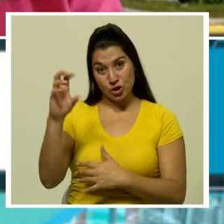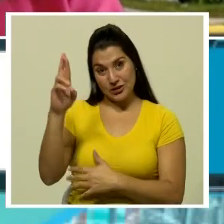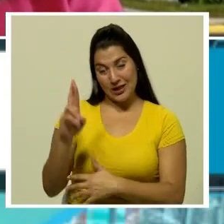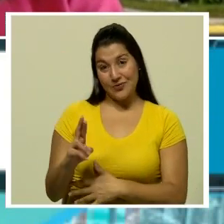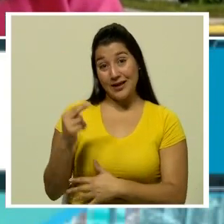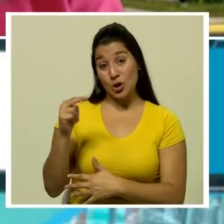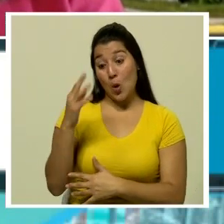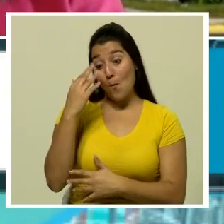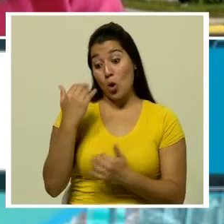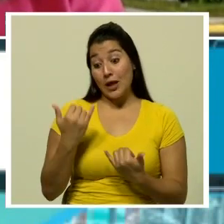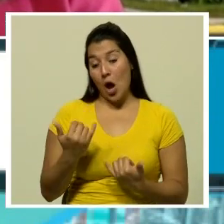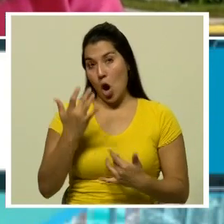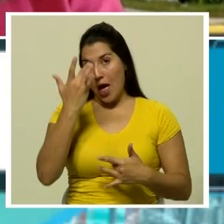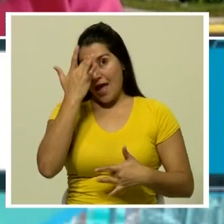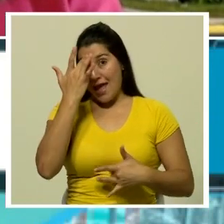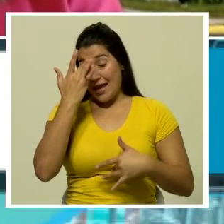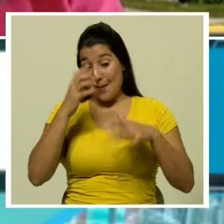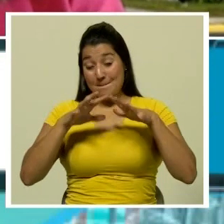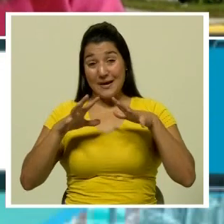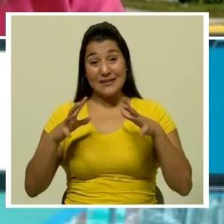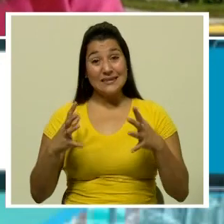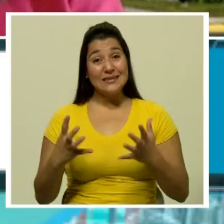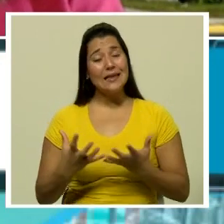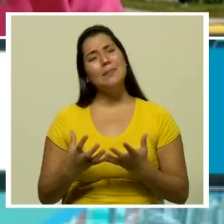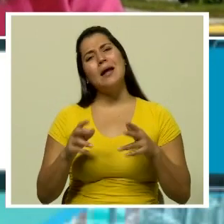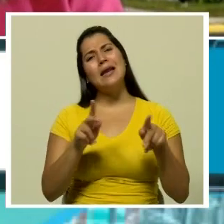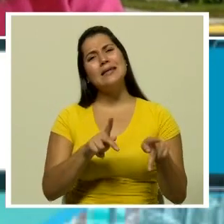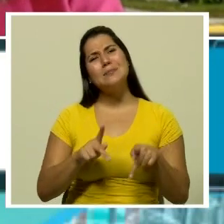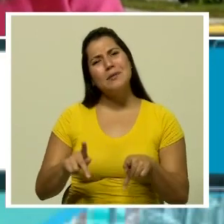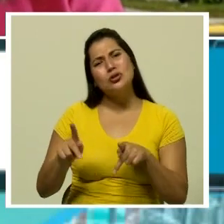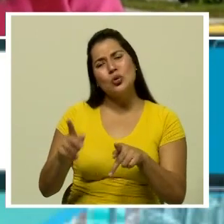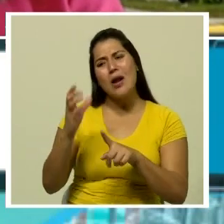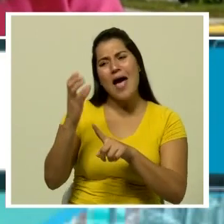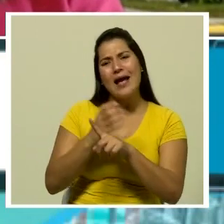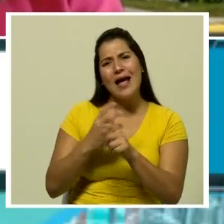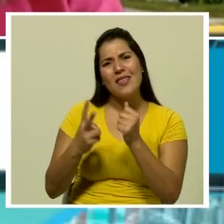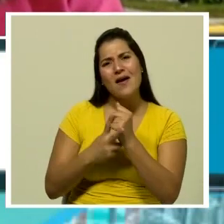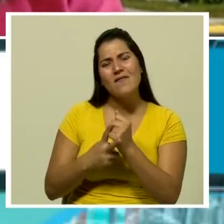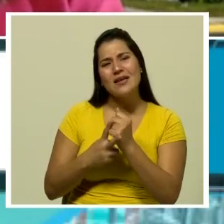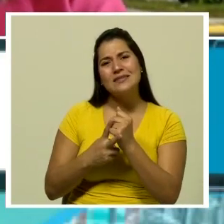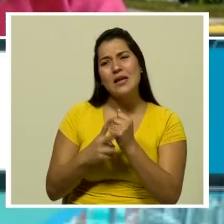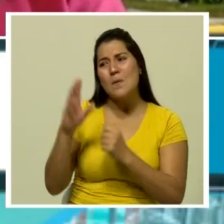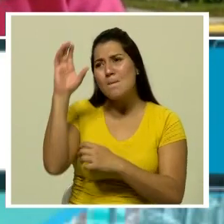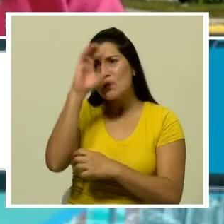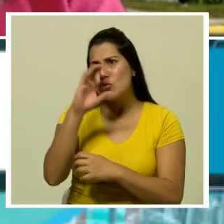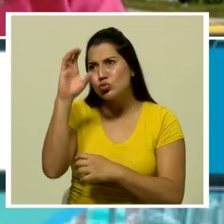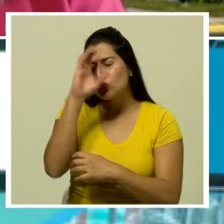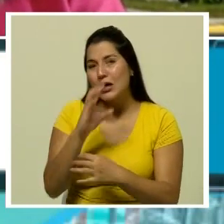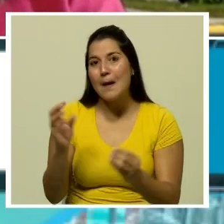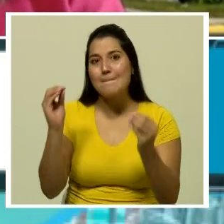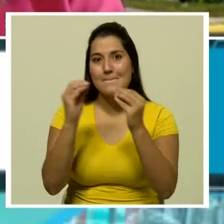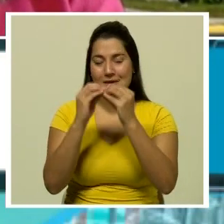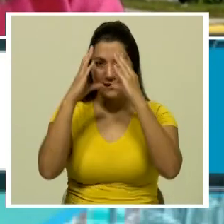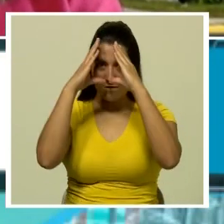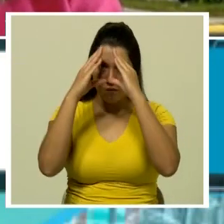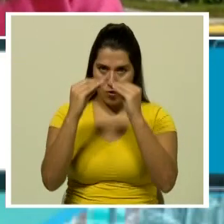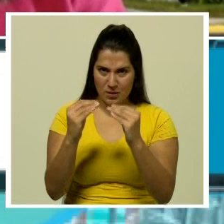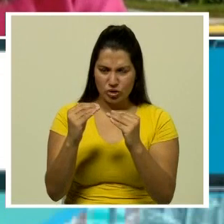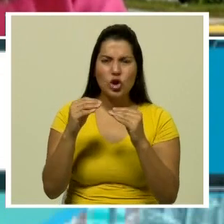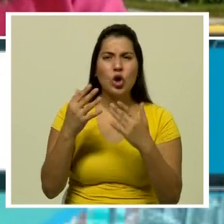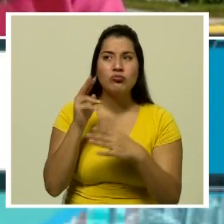esta pandemia la gente ha recurrido cada vez más a informarse por la vía de la televisión, gracias a Dios, de